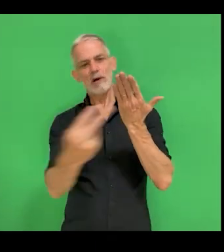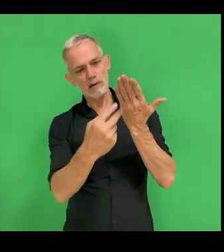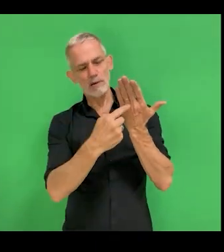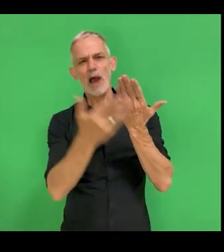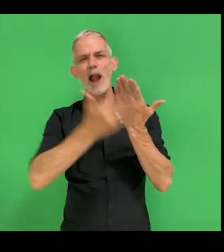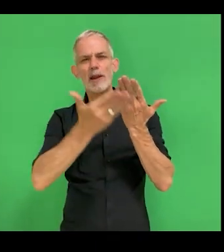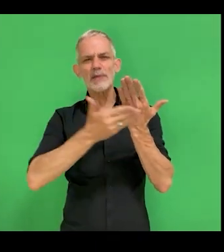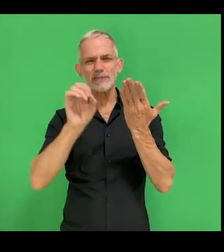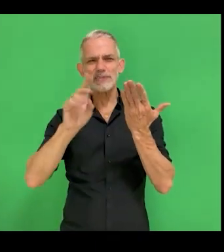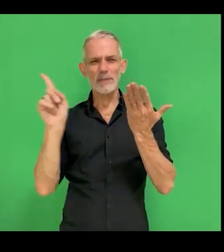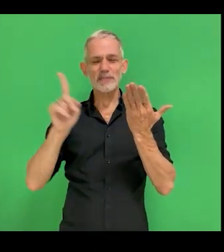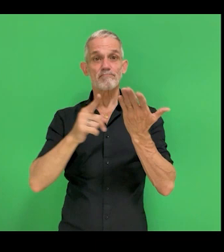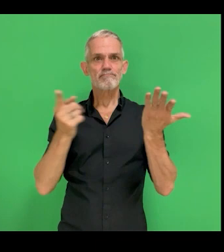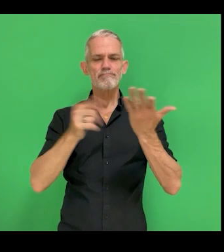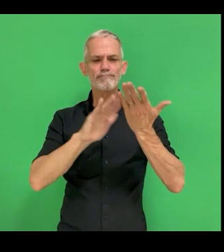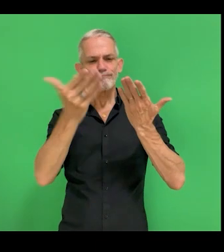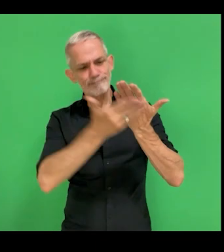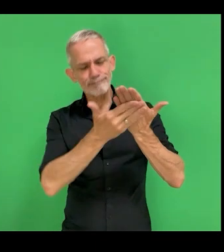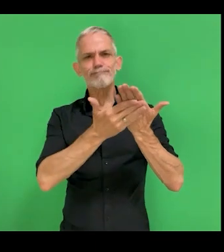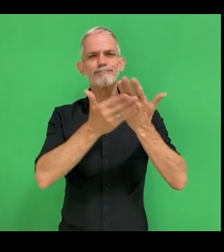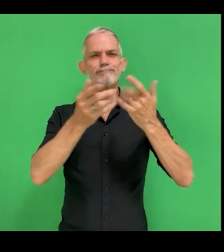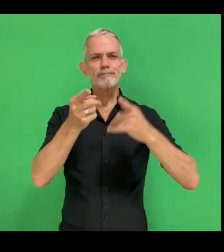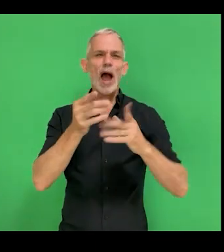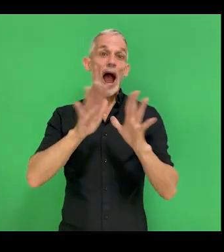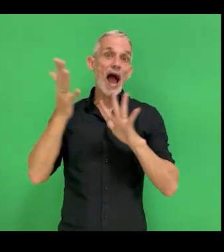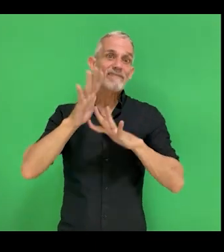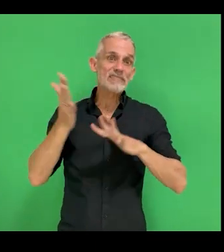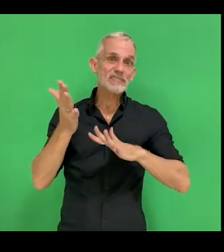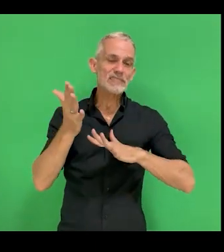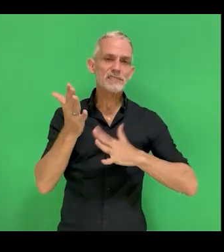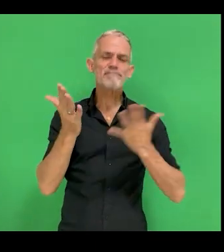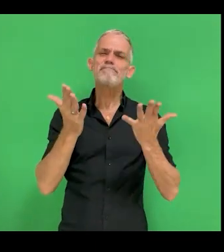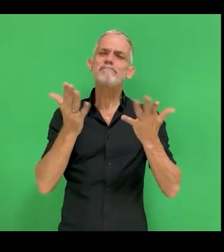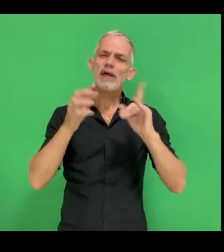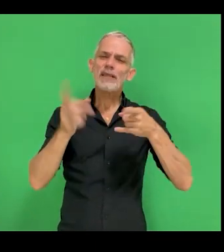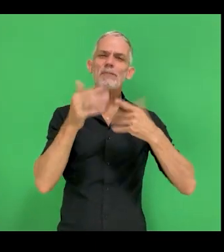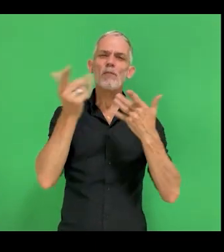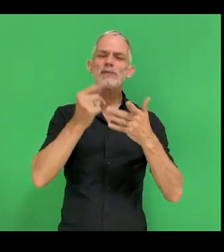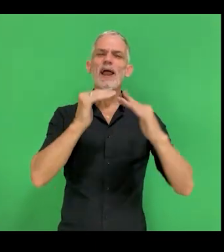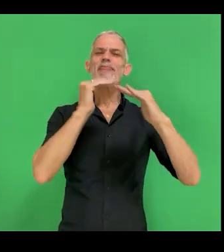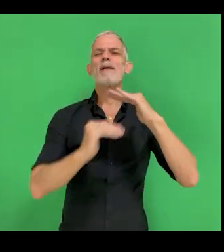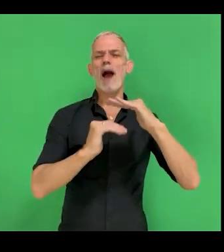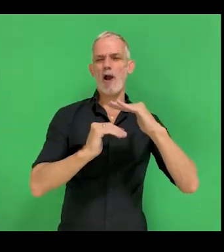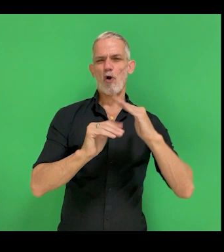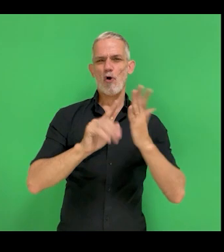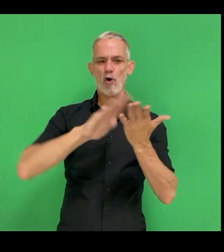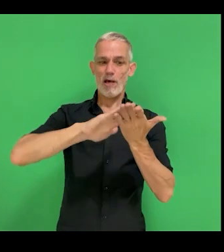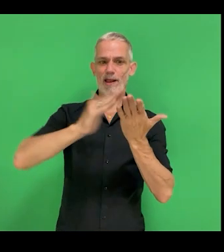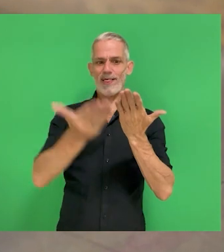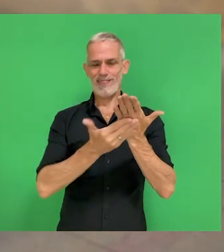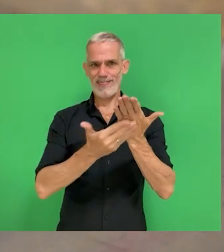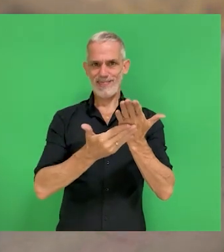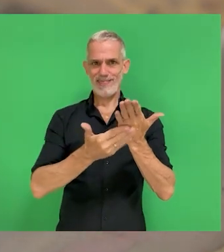cosa, lo que está detrás, a veces incluso debajo. En el reverso de una foto